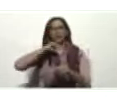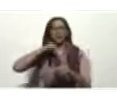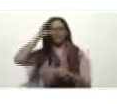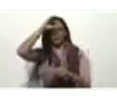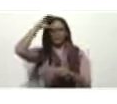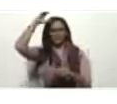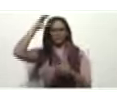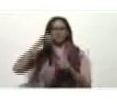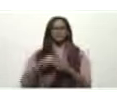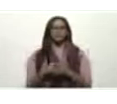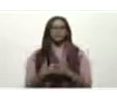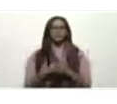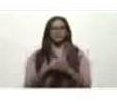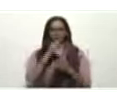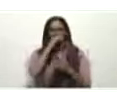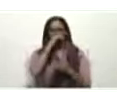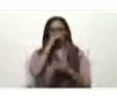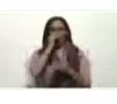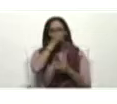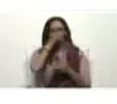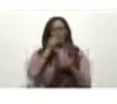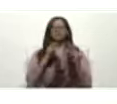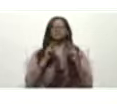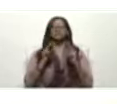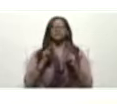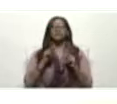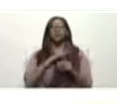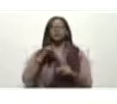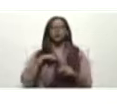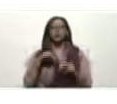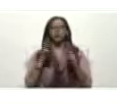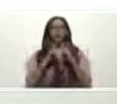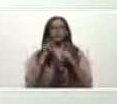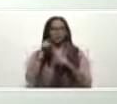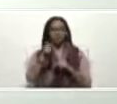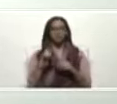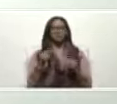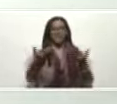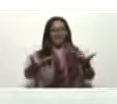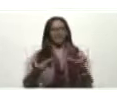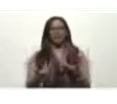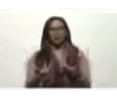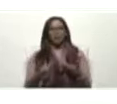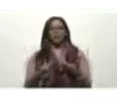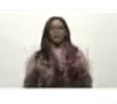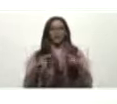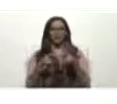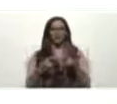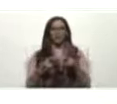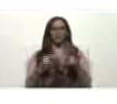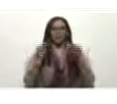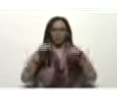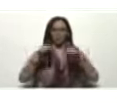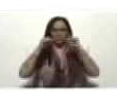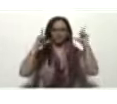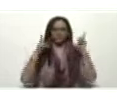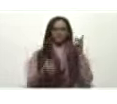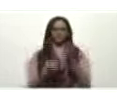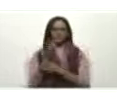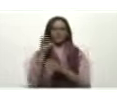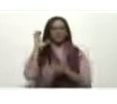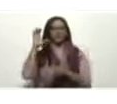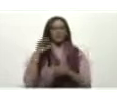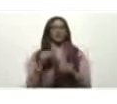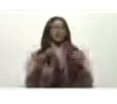capacidad. Nosotros, por la vía que usted conoce, trajimos los equipos, los instalamos y hoy los estamos inaugurando al país.